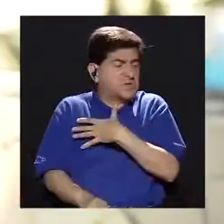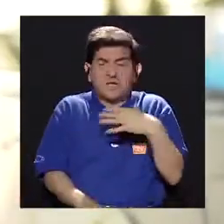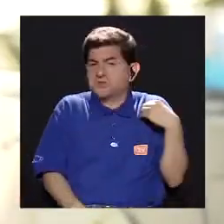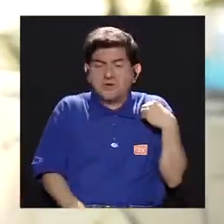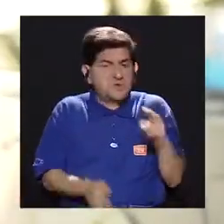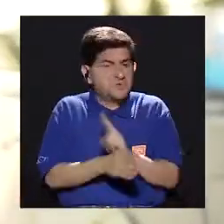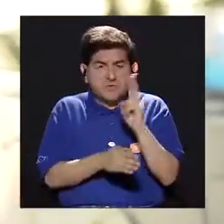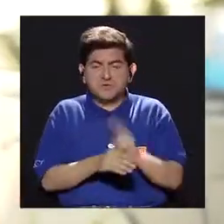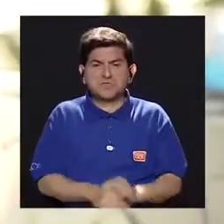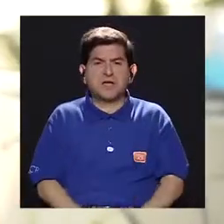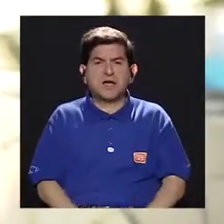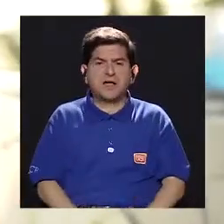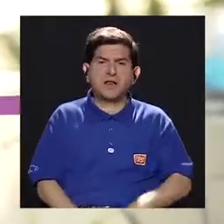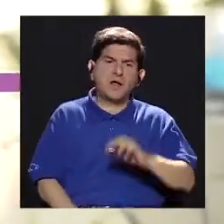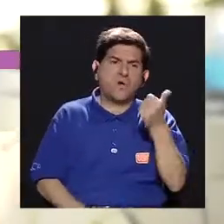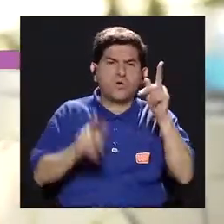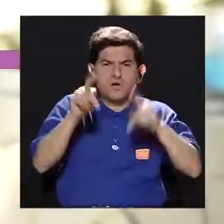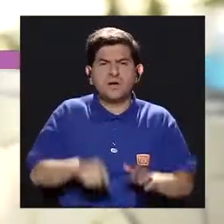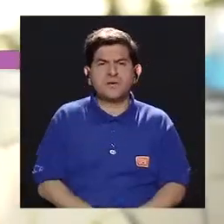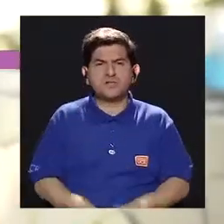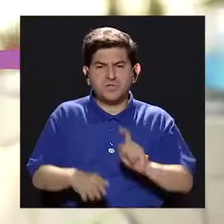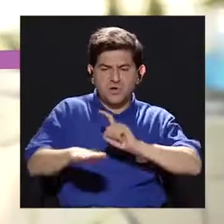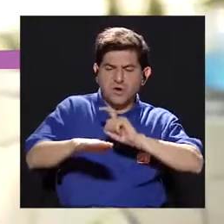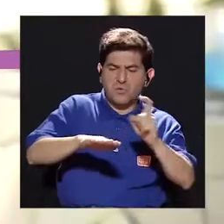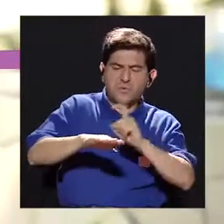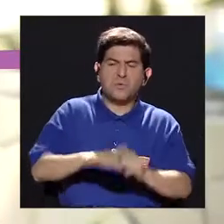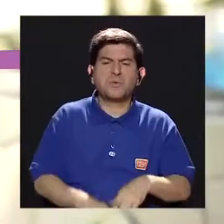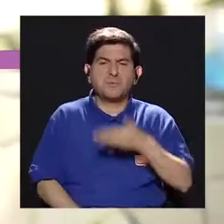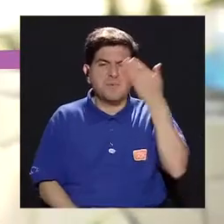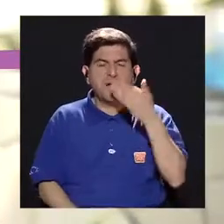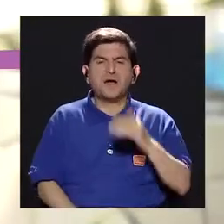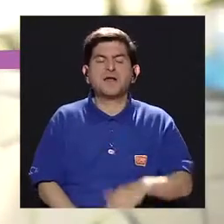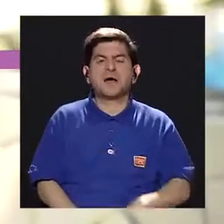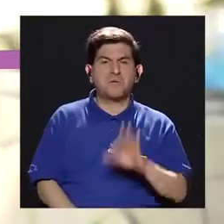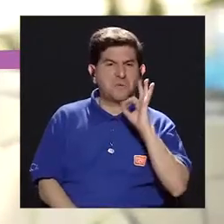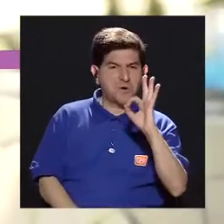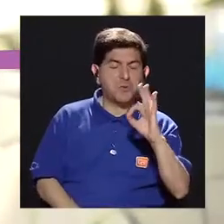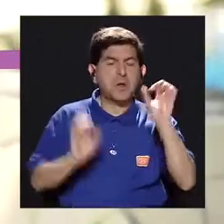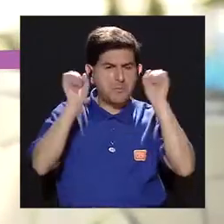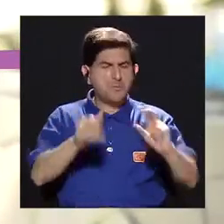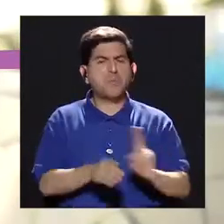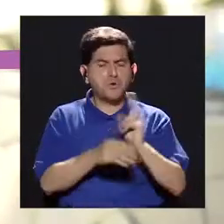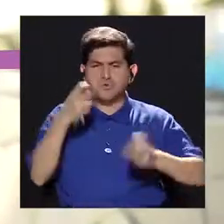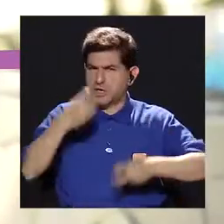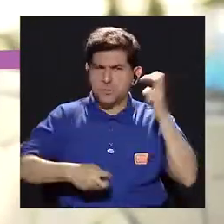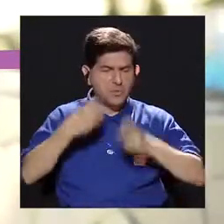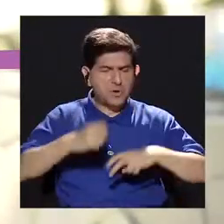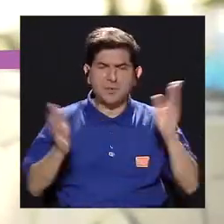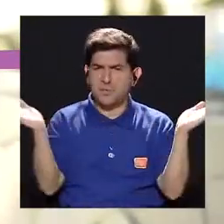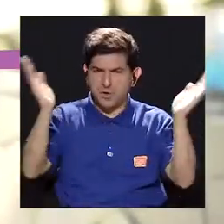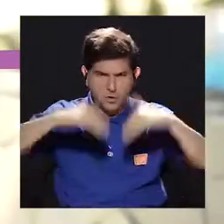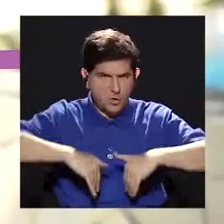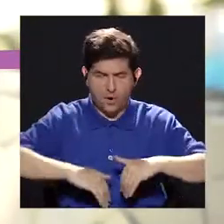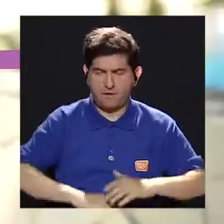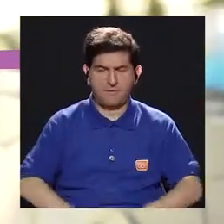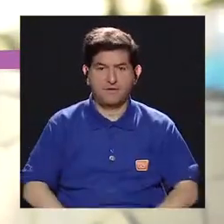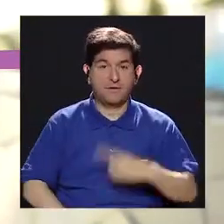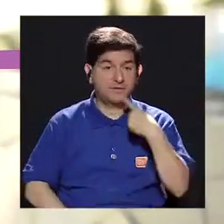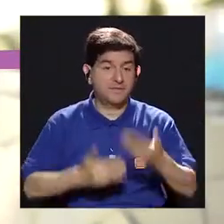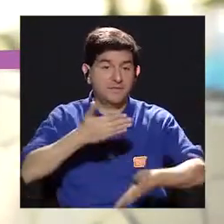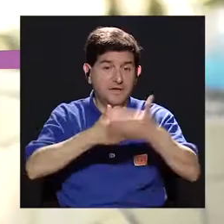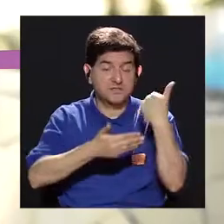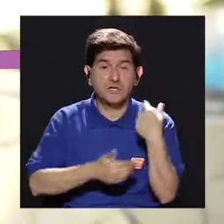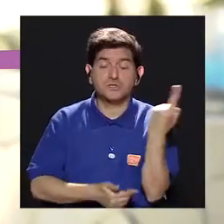guste. Existen los sprays para pies, si alguien quiere que le huela rico el pie, y pueden usarlo sin ningún problema. Y